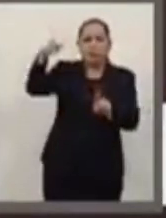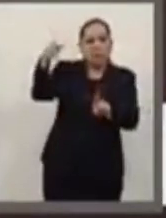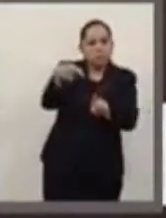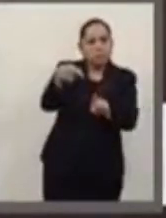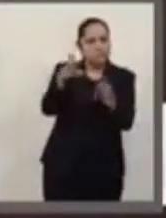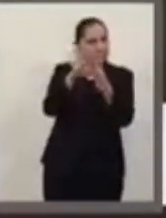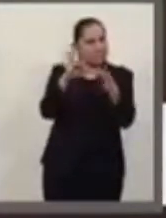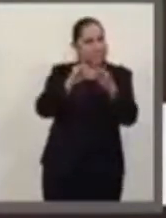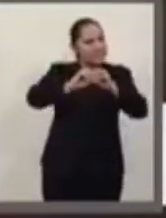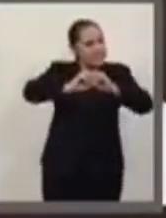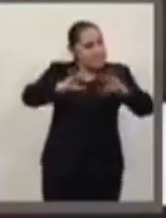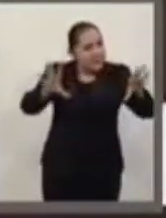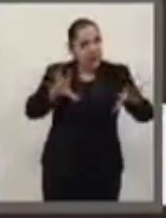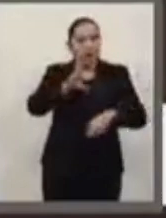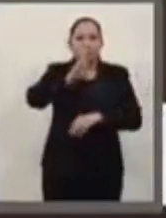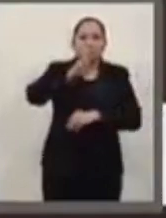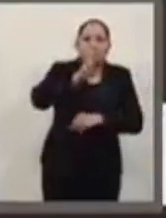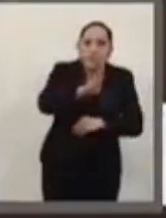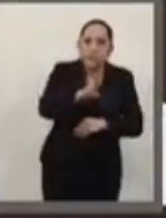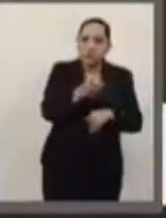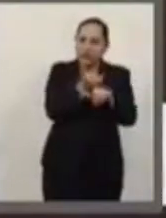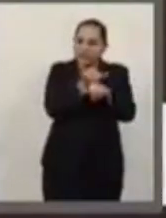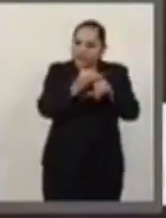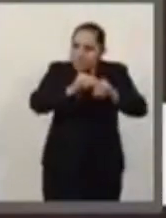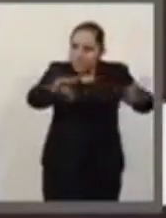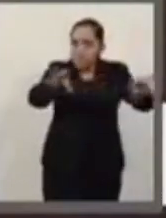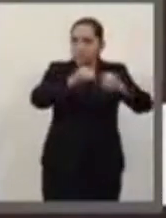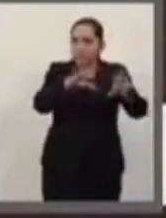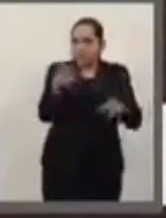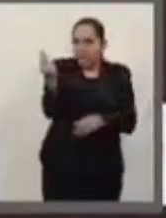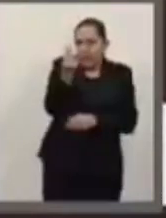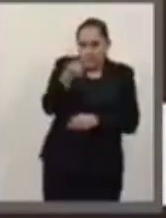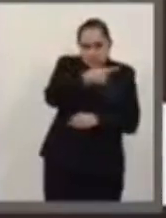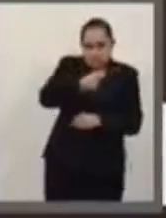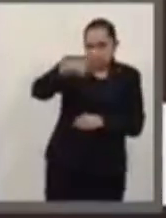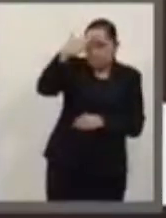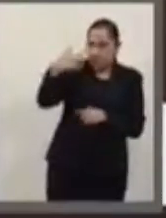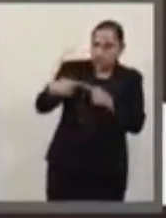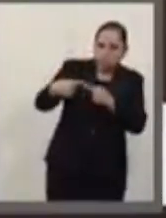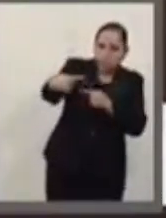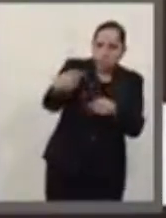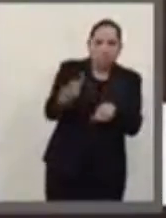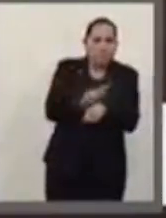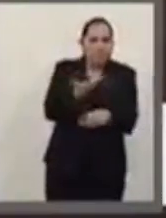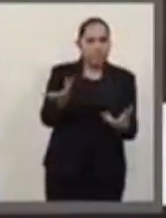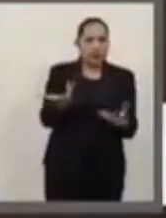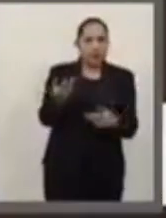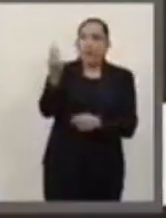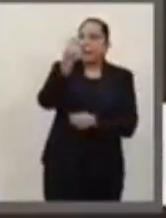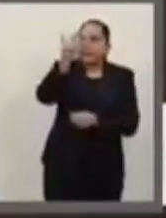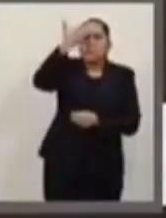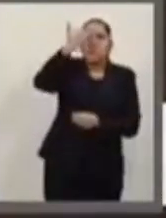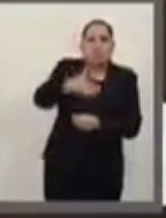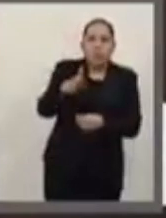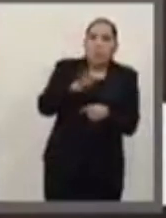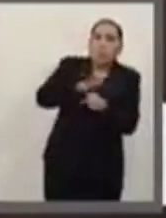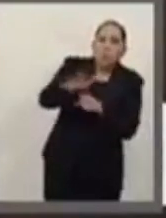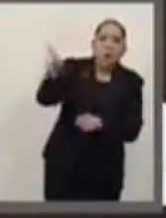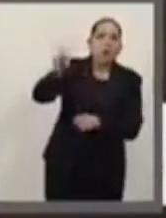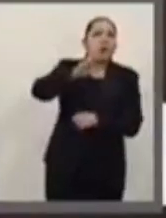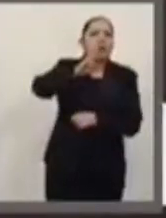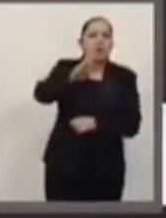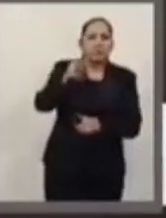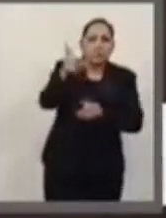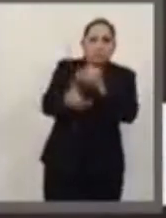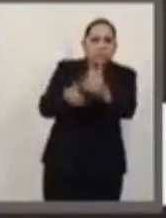pasar? El problema es que aún no vemos ningún resultado y sí vemos un gran sufrimiento de